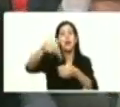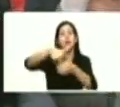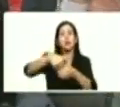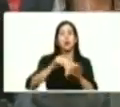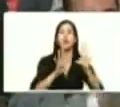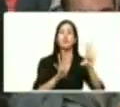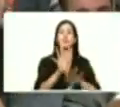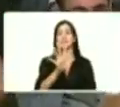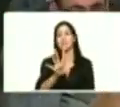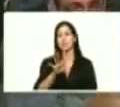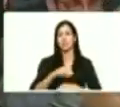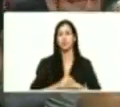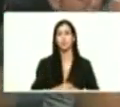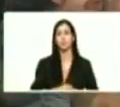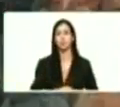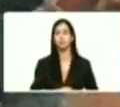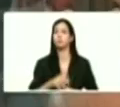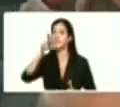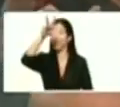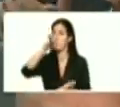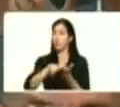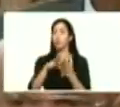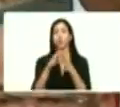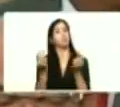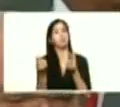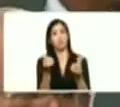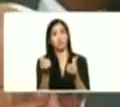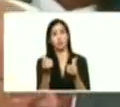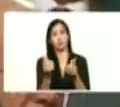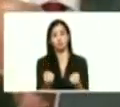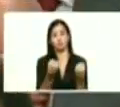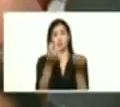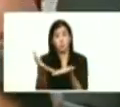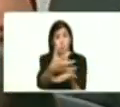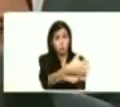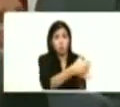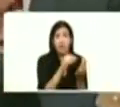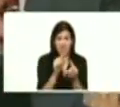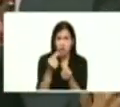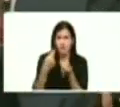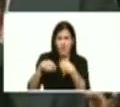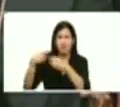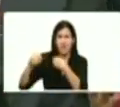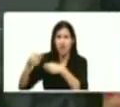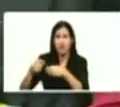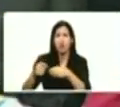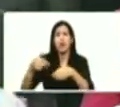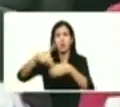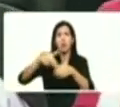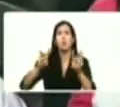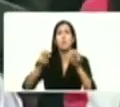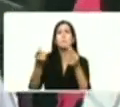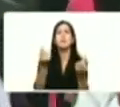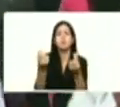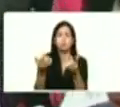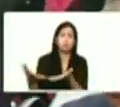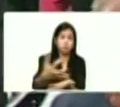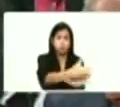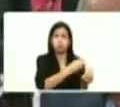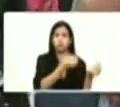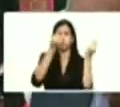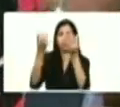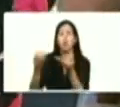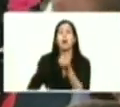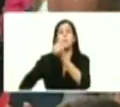aprobado y todos los recursos van para el fondo nacional de las misiones grandes misiones y